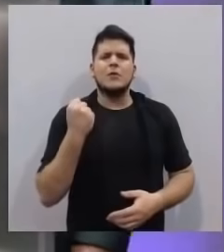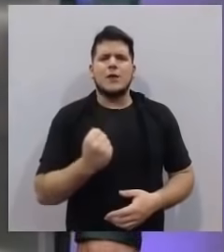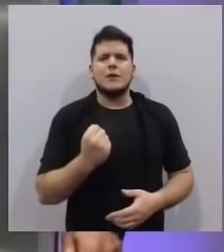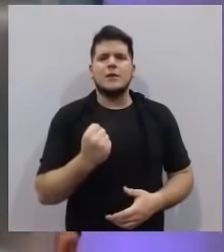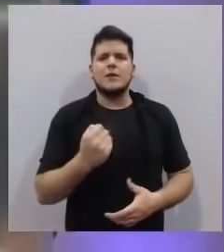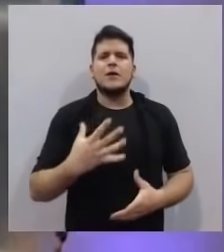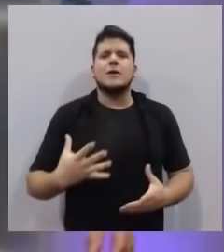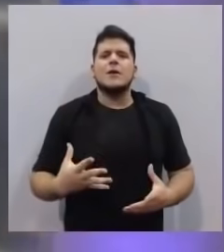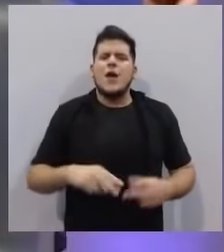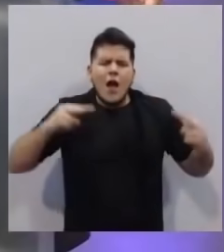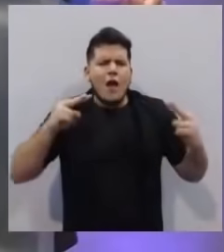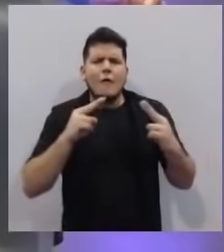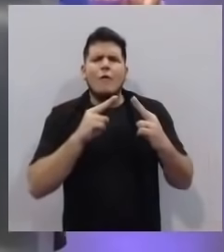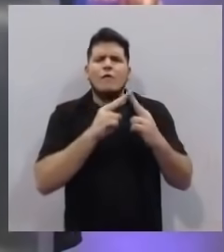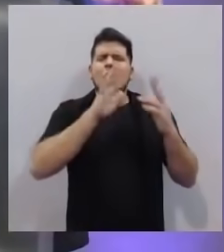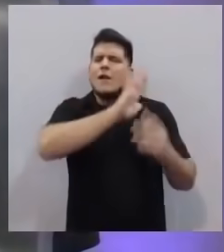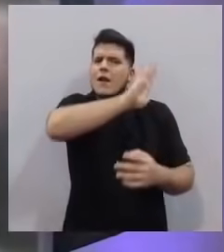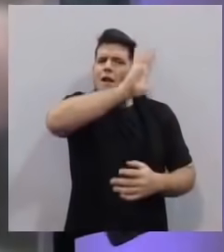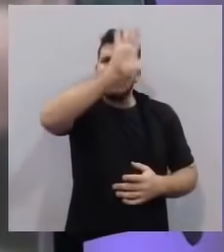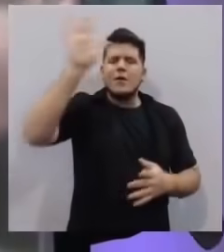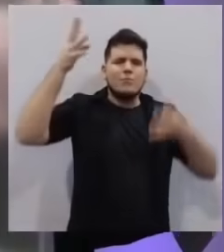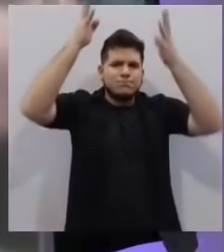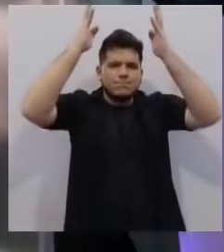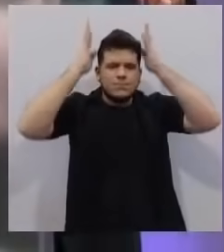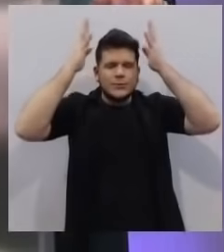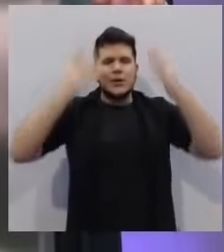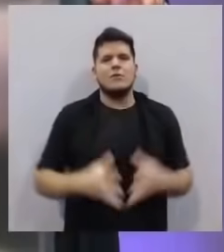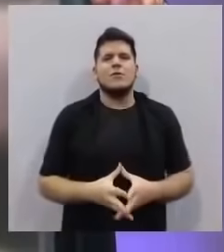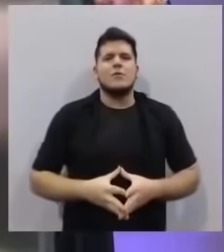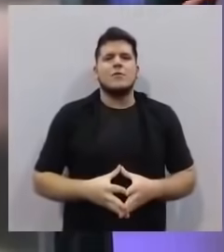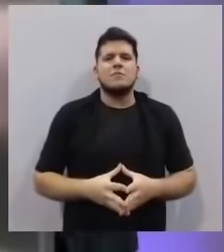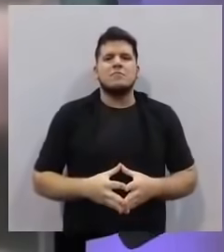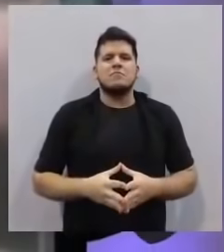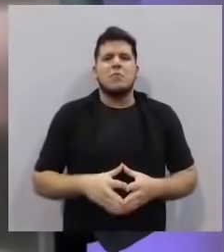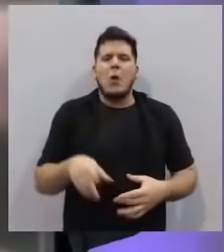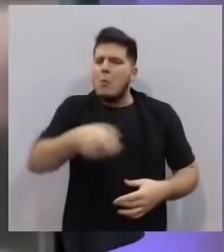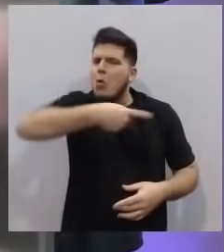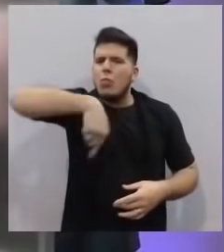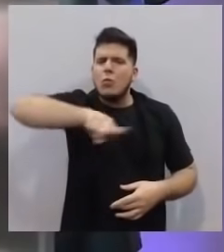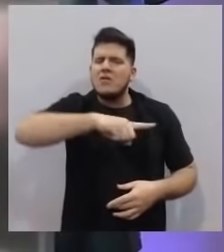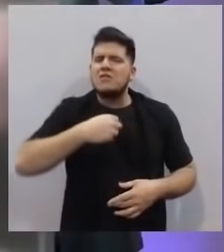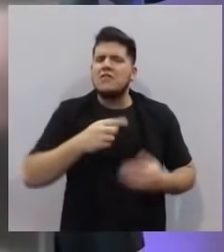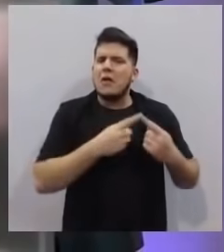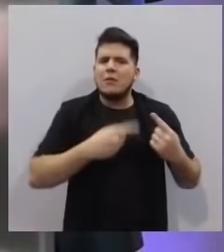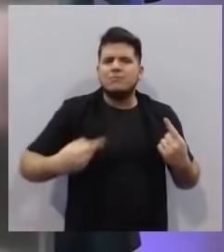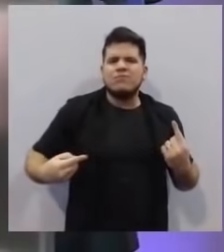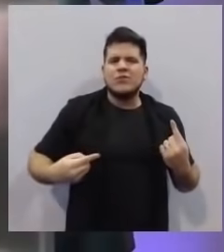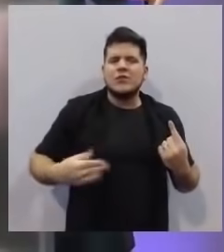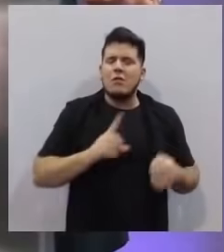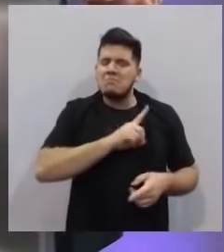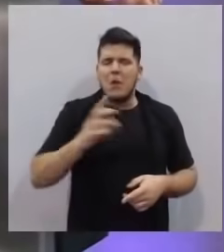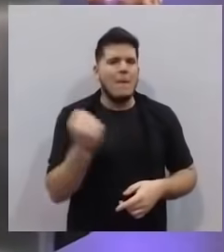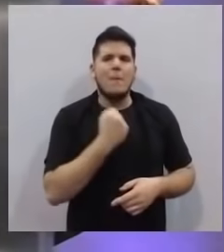sumario diga los sabios dejamos lo que no nos conviene y abrazamos lo que sí nos conviene